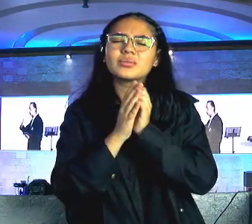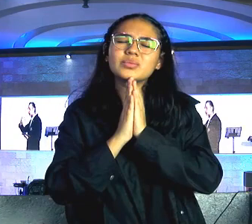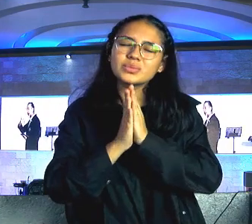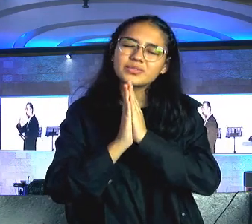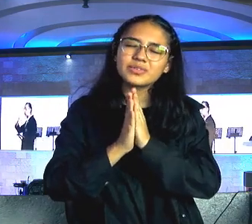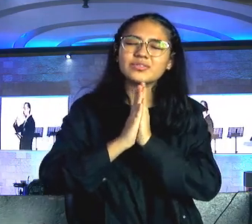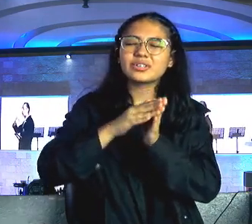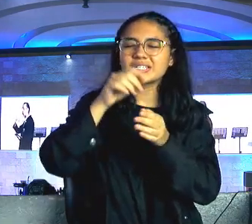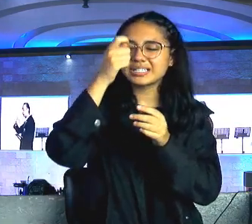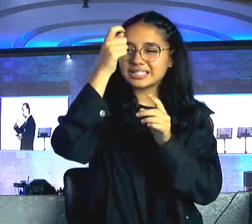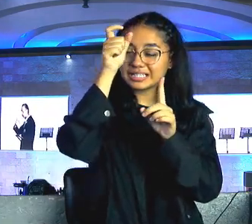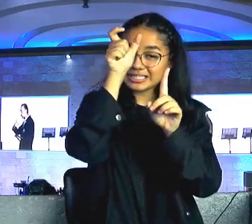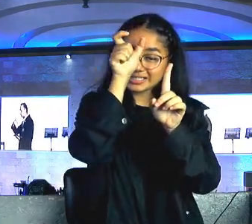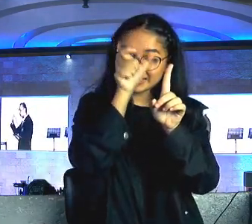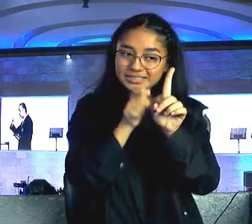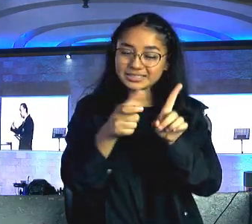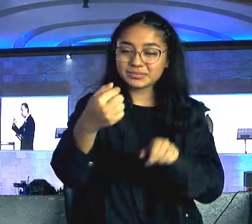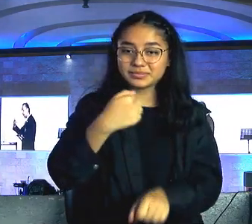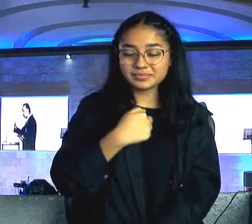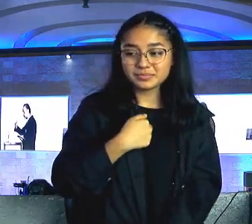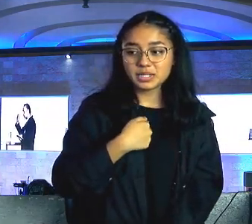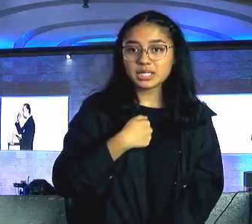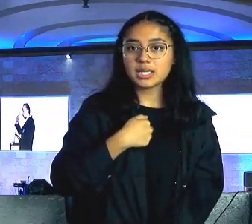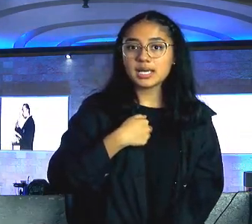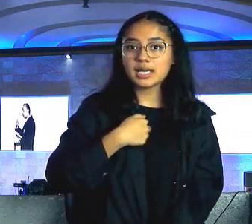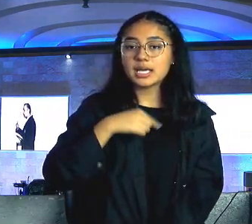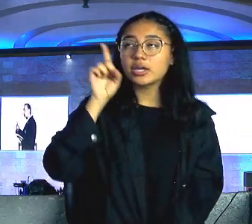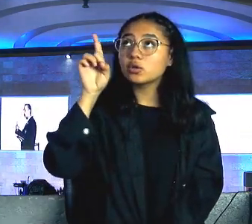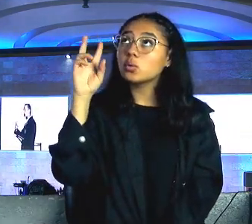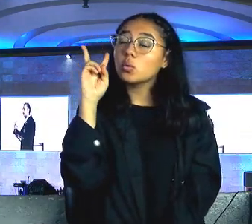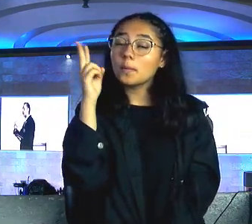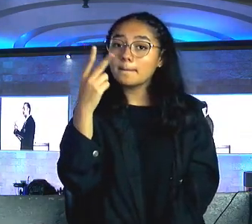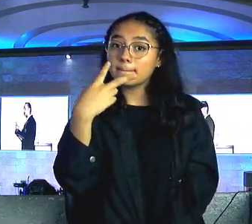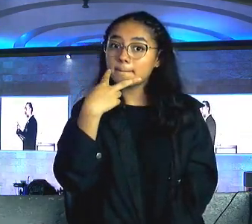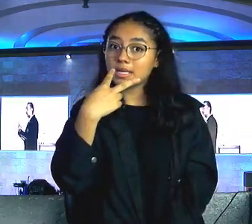ves que estoy yo haciendo algo malo, perverso, corrígeme.